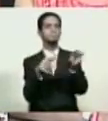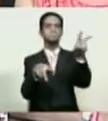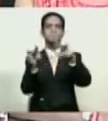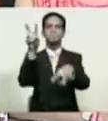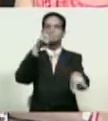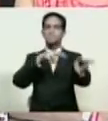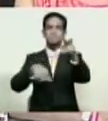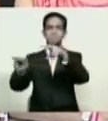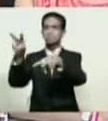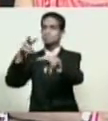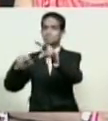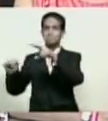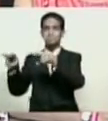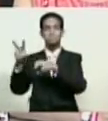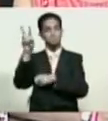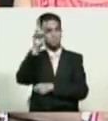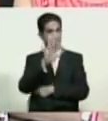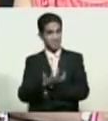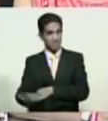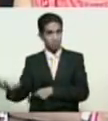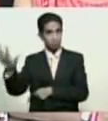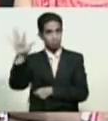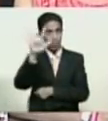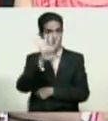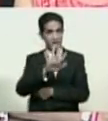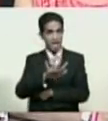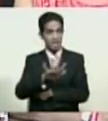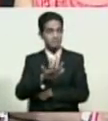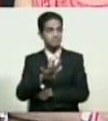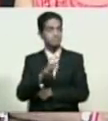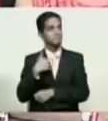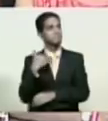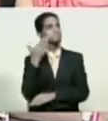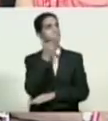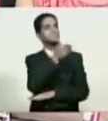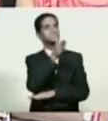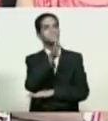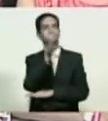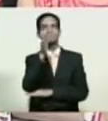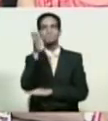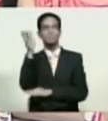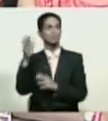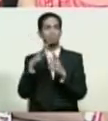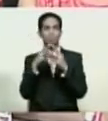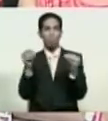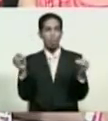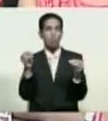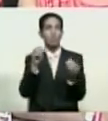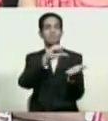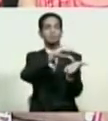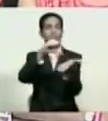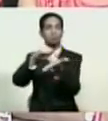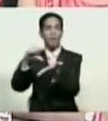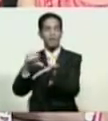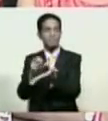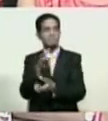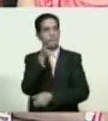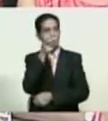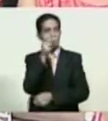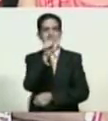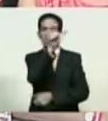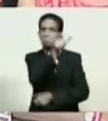miles de kilómetros por nuestra patria, a recorrer casi 40.000 kilómetros de Venezuela, bueno, escuchando al